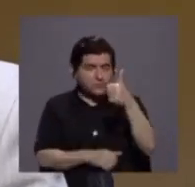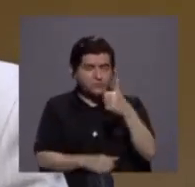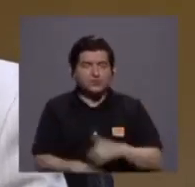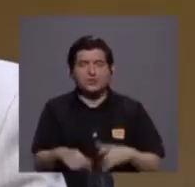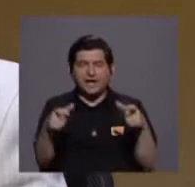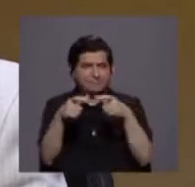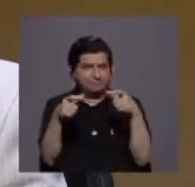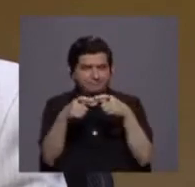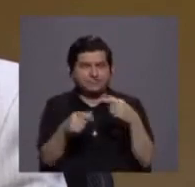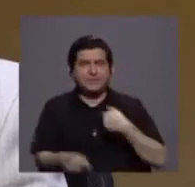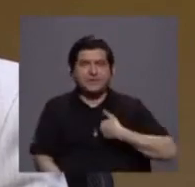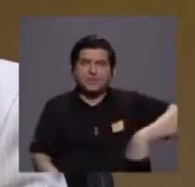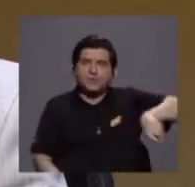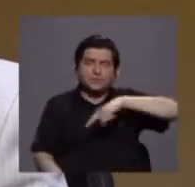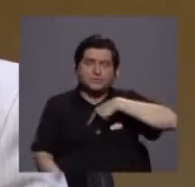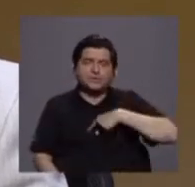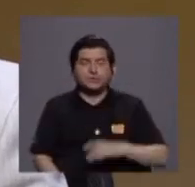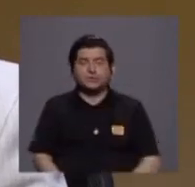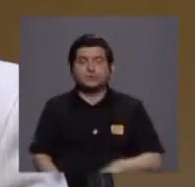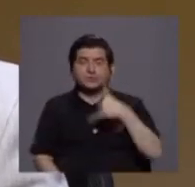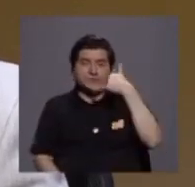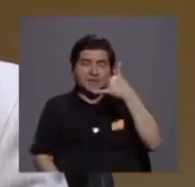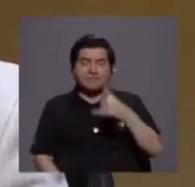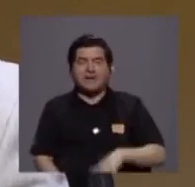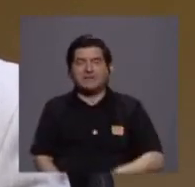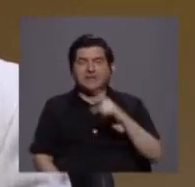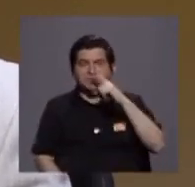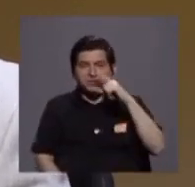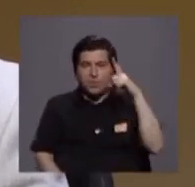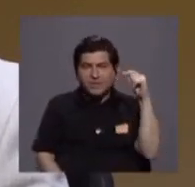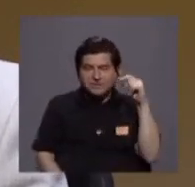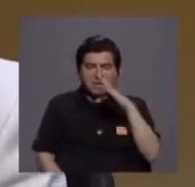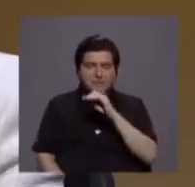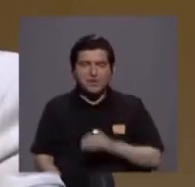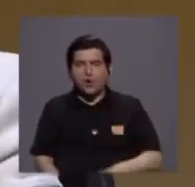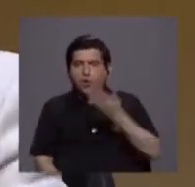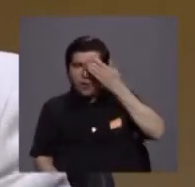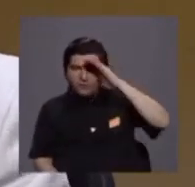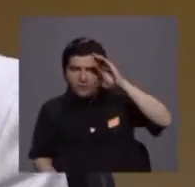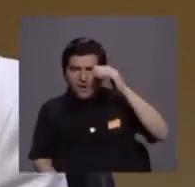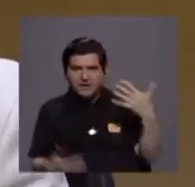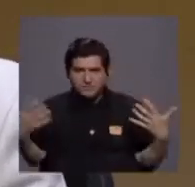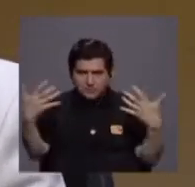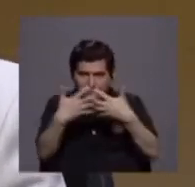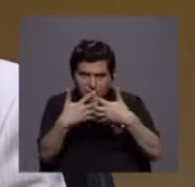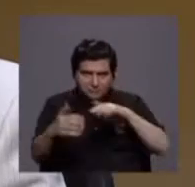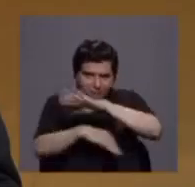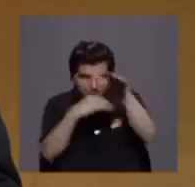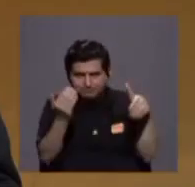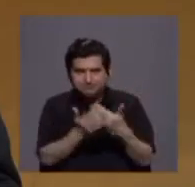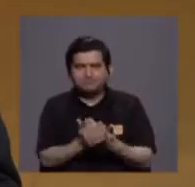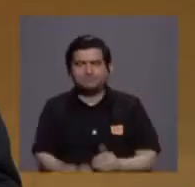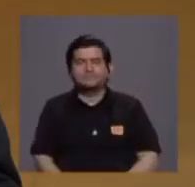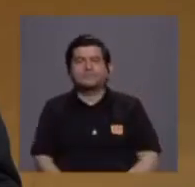países, entonces recurríamos a llamadas de WhatsApp o a llamadas por Facebook, combinando todo esto. El